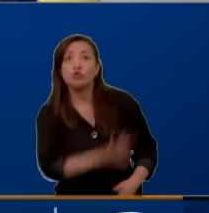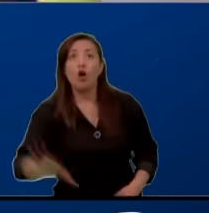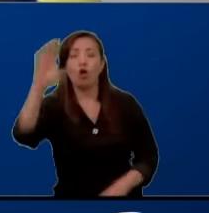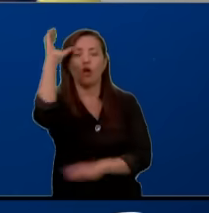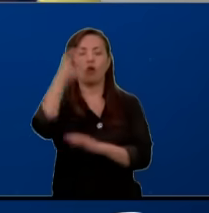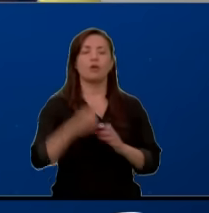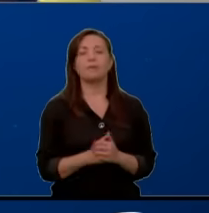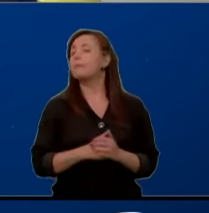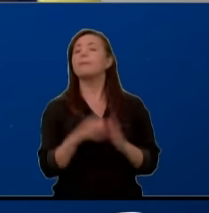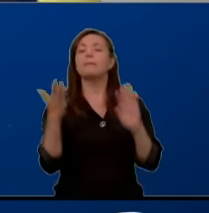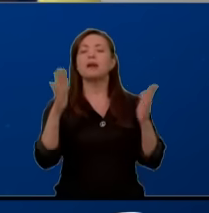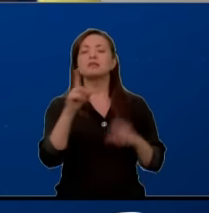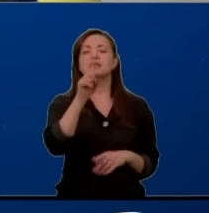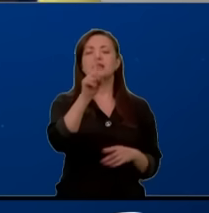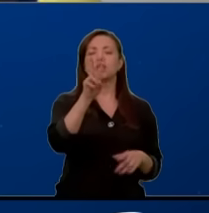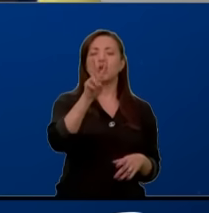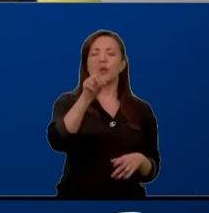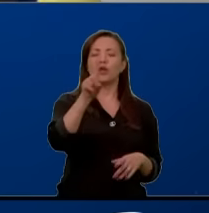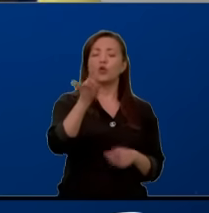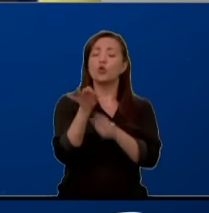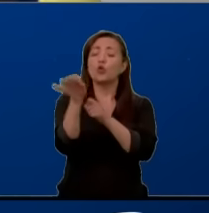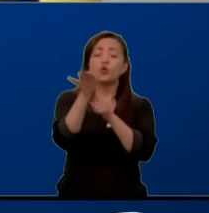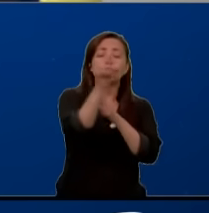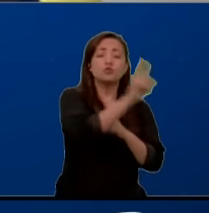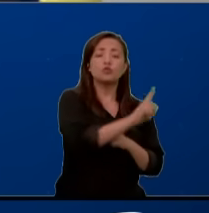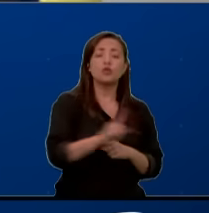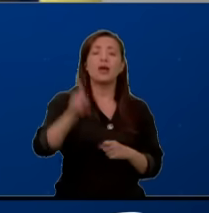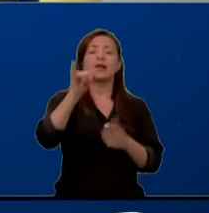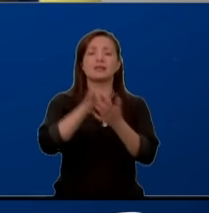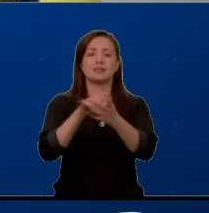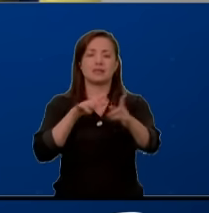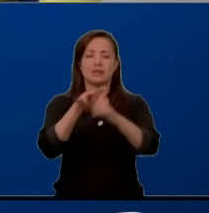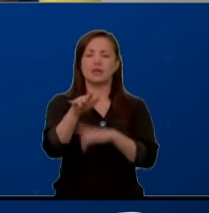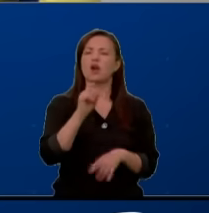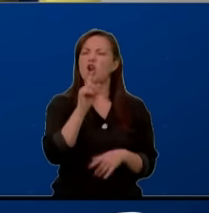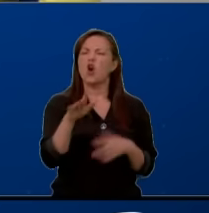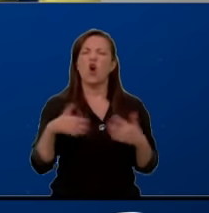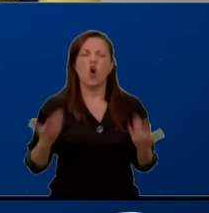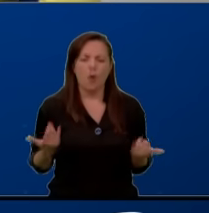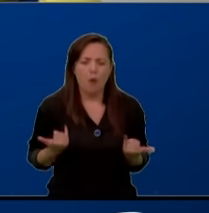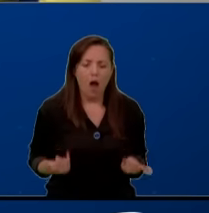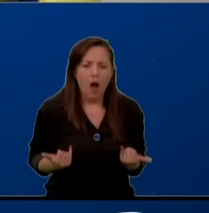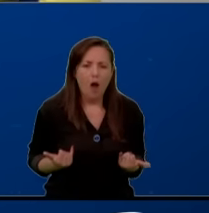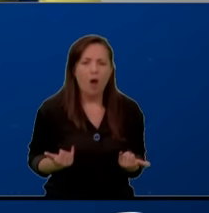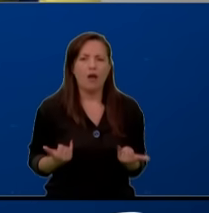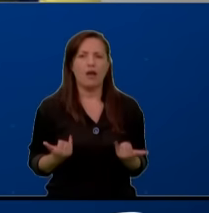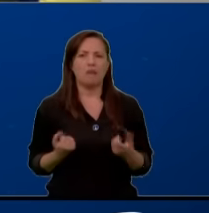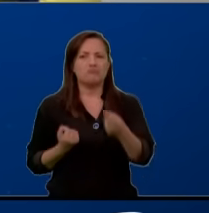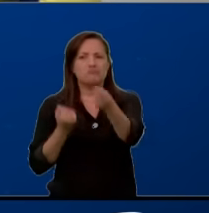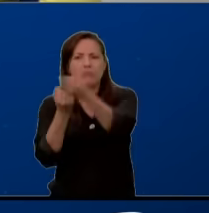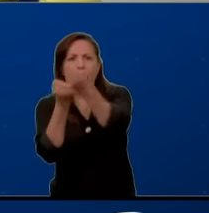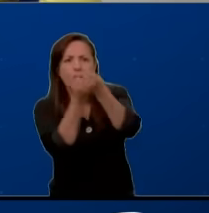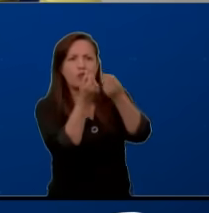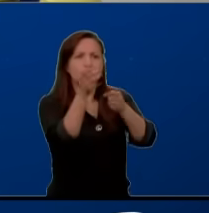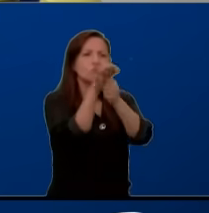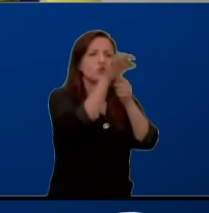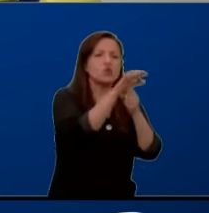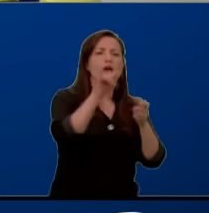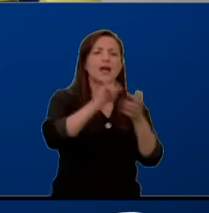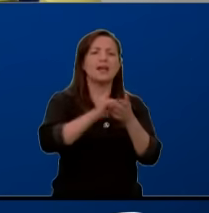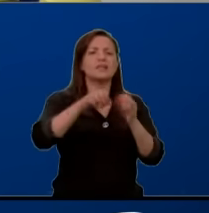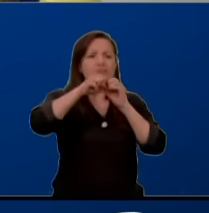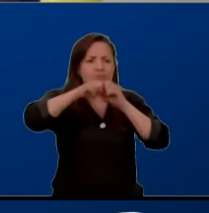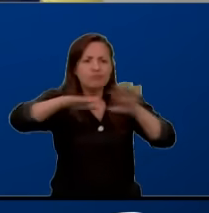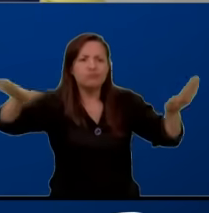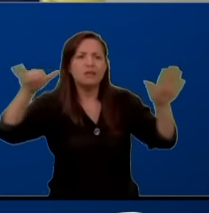Son cerca de 121 municipios los afectados. Subdirector, ¿cómo están apoyando a estos municipios con declaratoria de